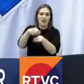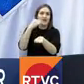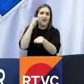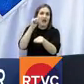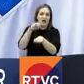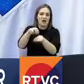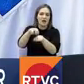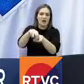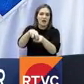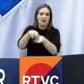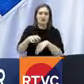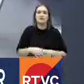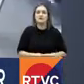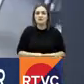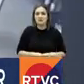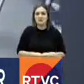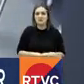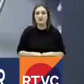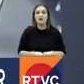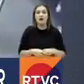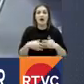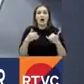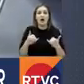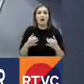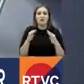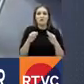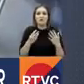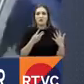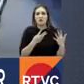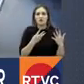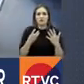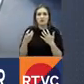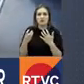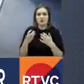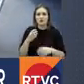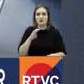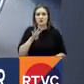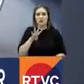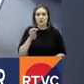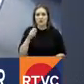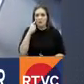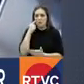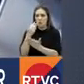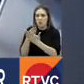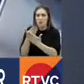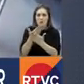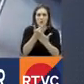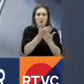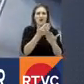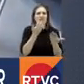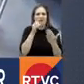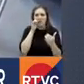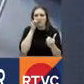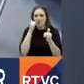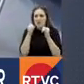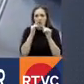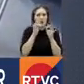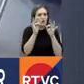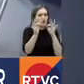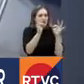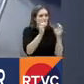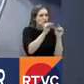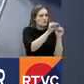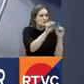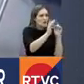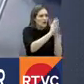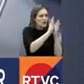Ha dicho la vicefiscal que en total 849 pruebas han sido recolectadas entre videos y testimonios y que la